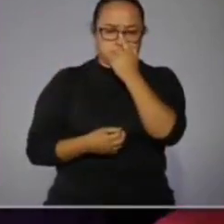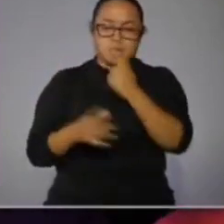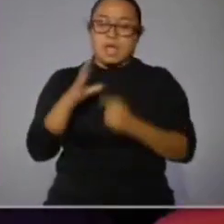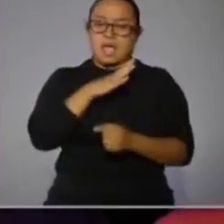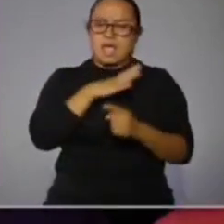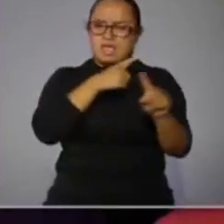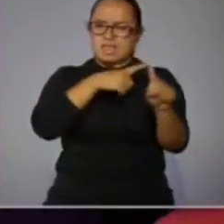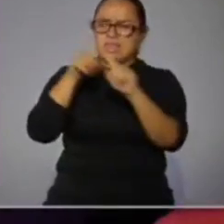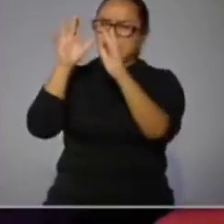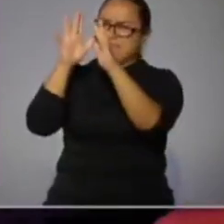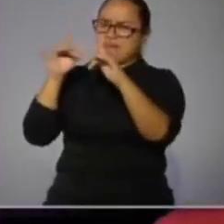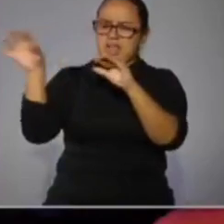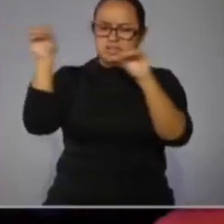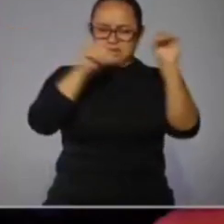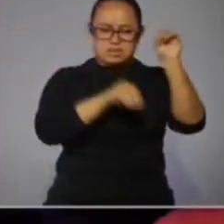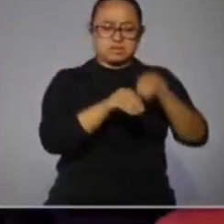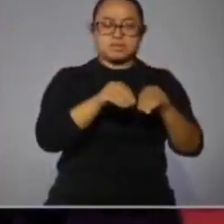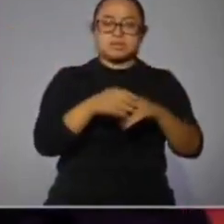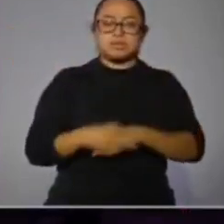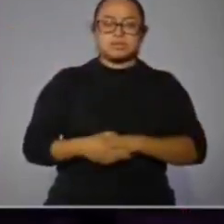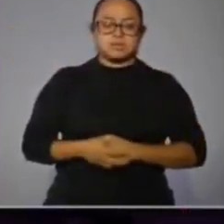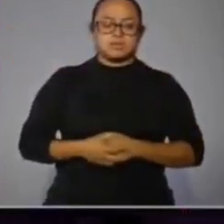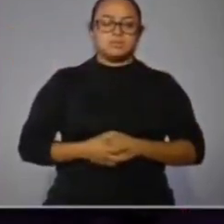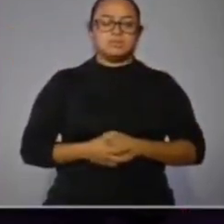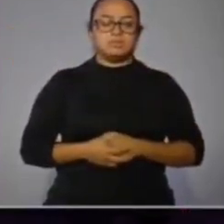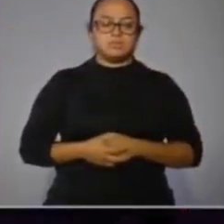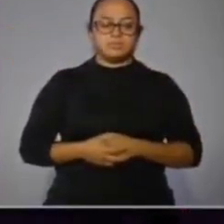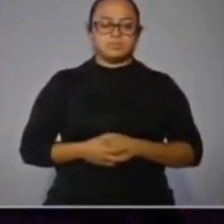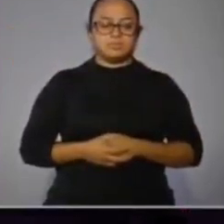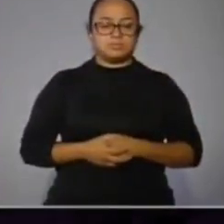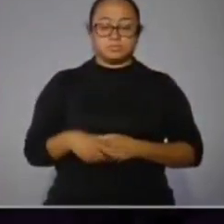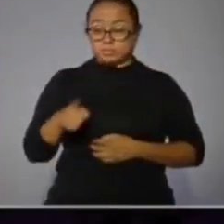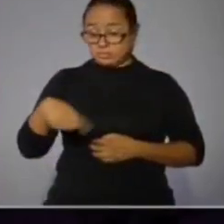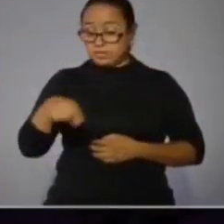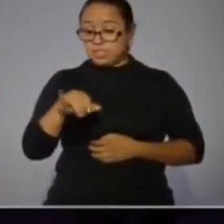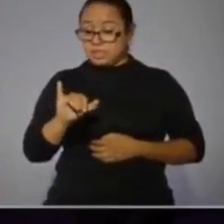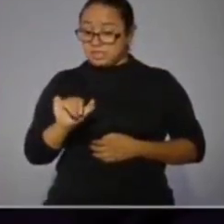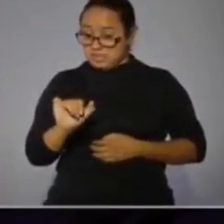de todas partes de Francia por el día. ¿Aceptaría?